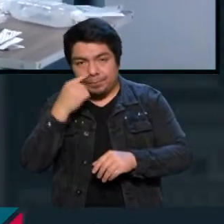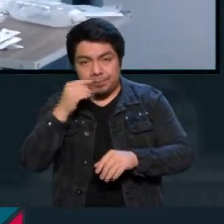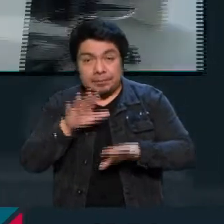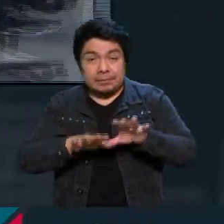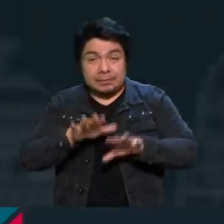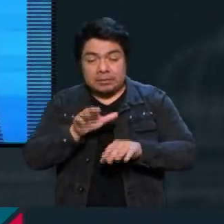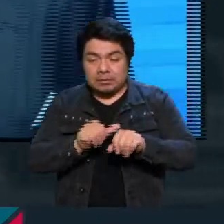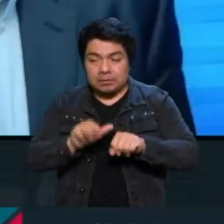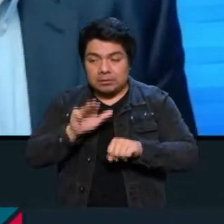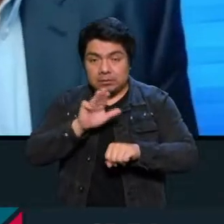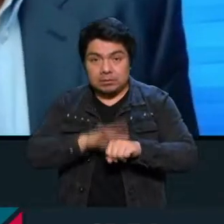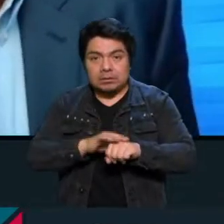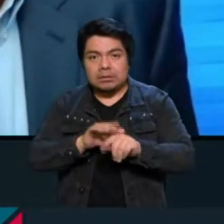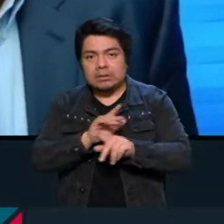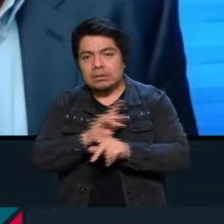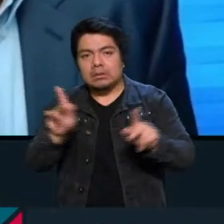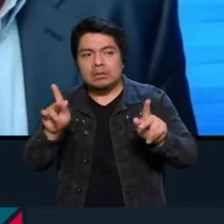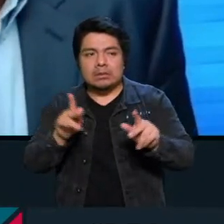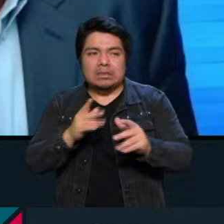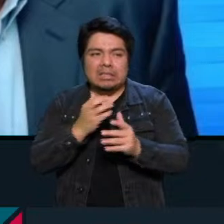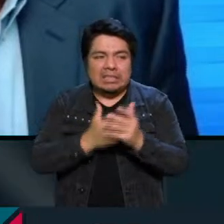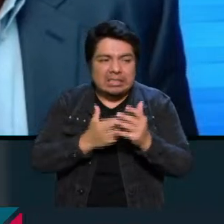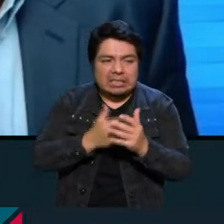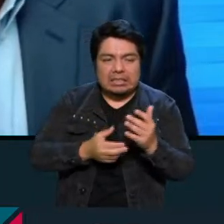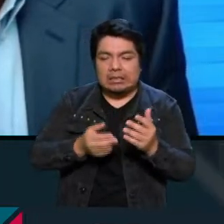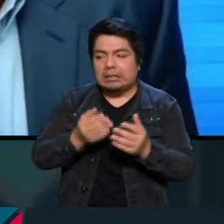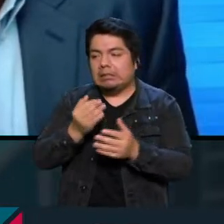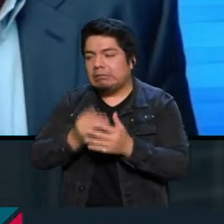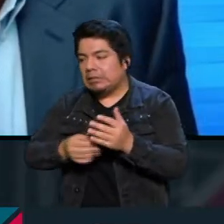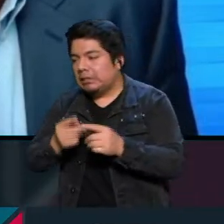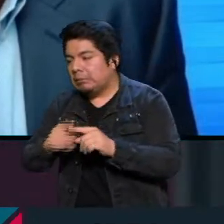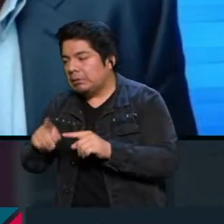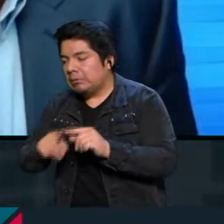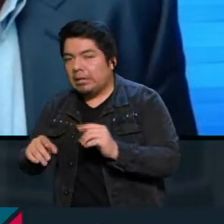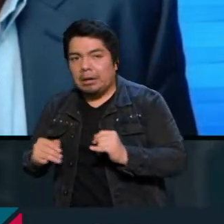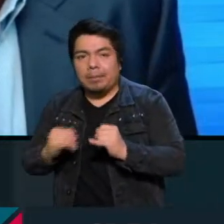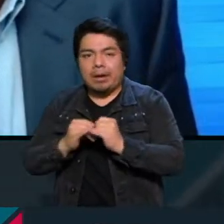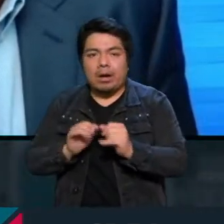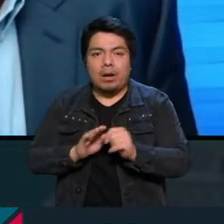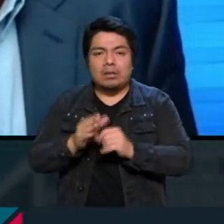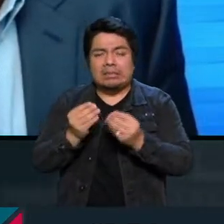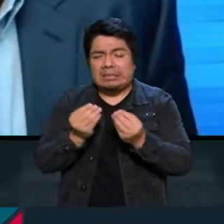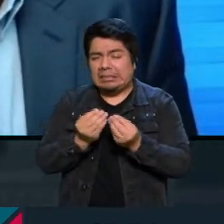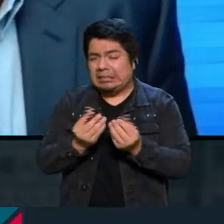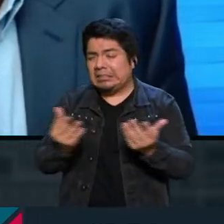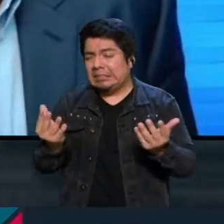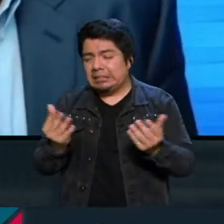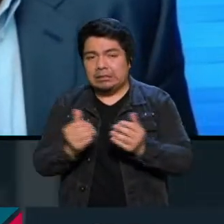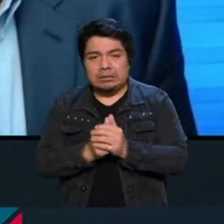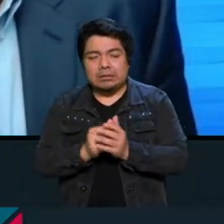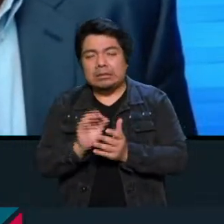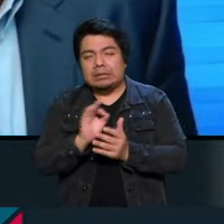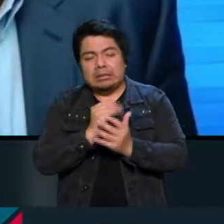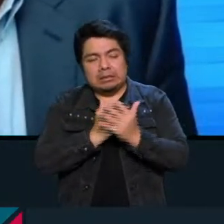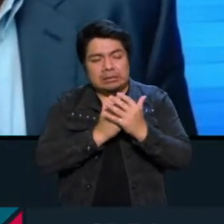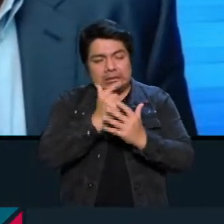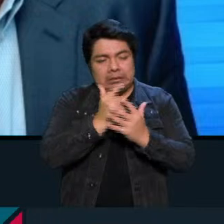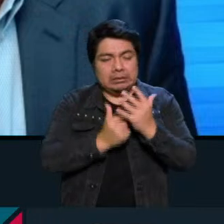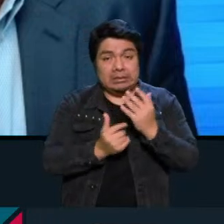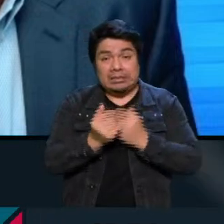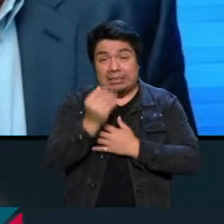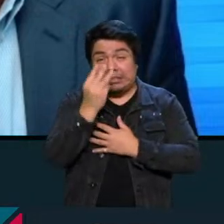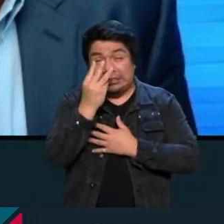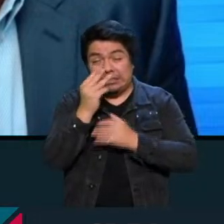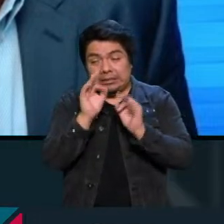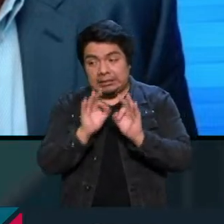lo que pasa con las problemáticas o con las carencias que hay en las distintas instituciones y dependencias es que son muchas. Si usted pudiera enlistar 3 prioridades